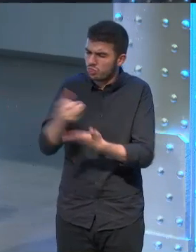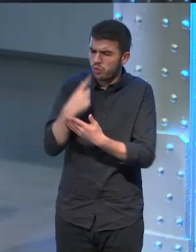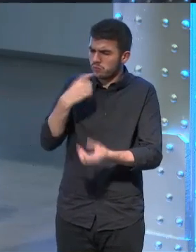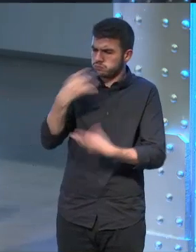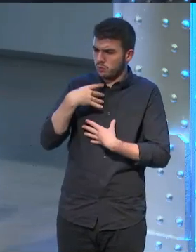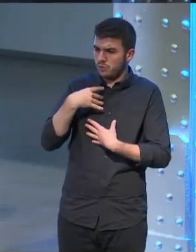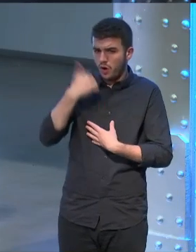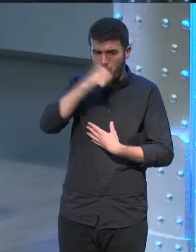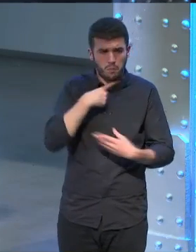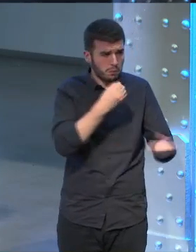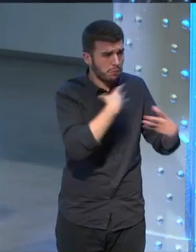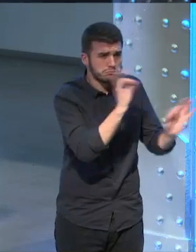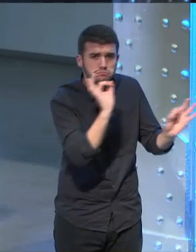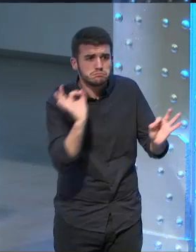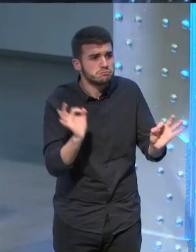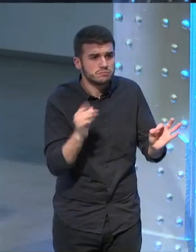a hombres.